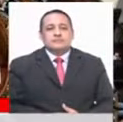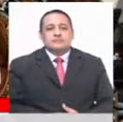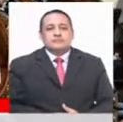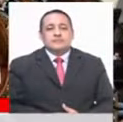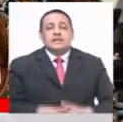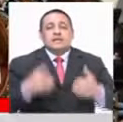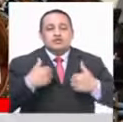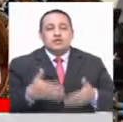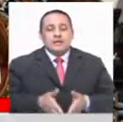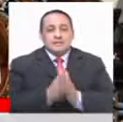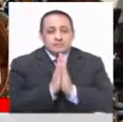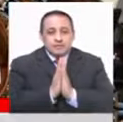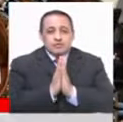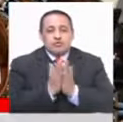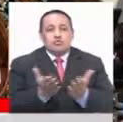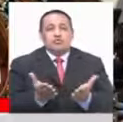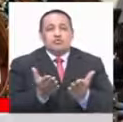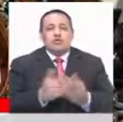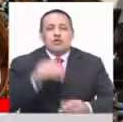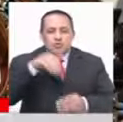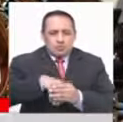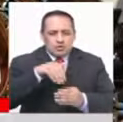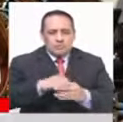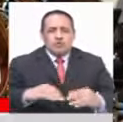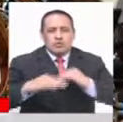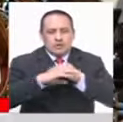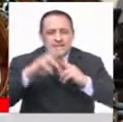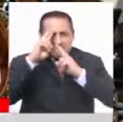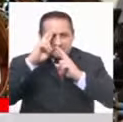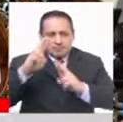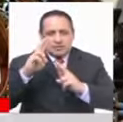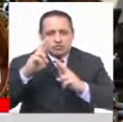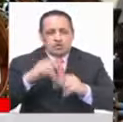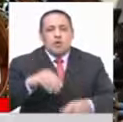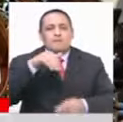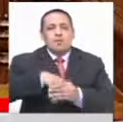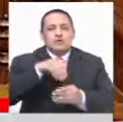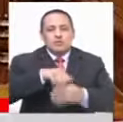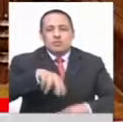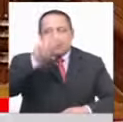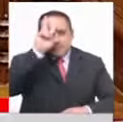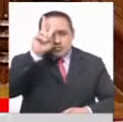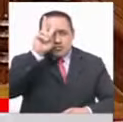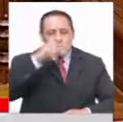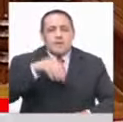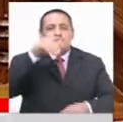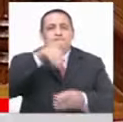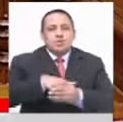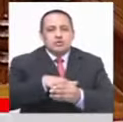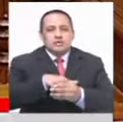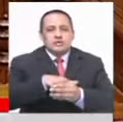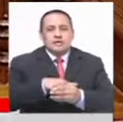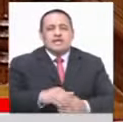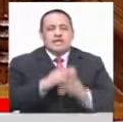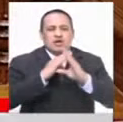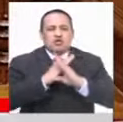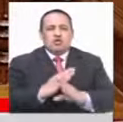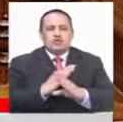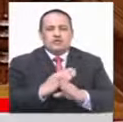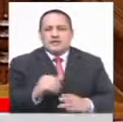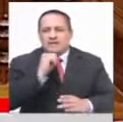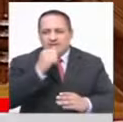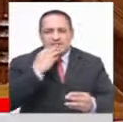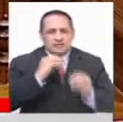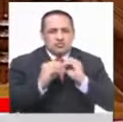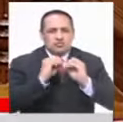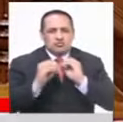les pido, voten por la democracia, voten por el Perú, voten en contra de la